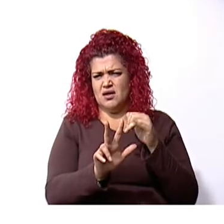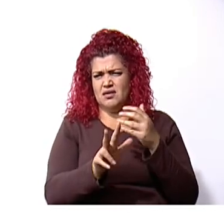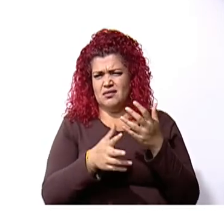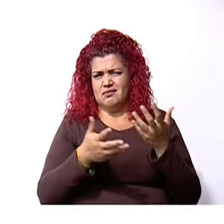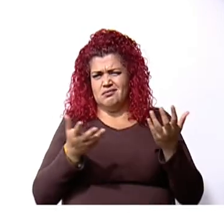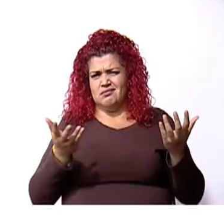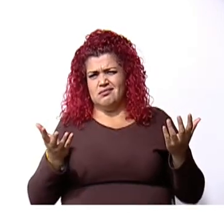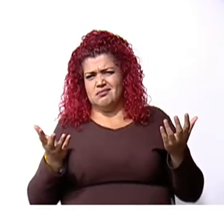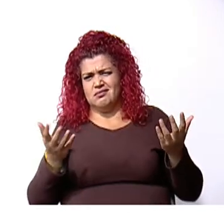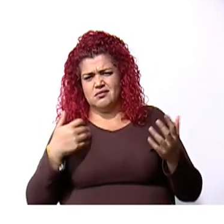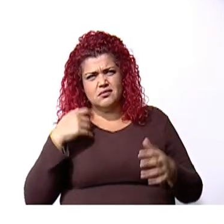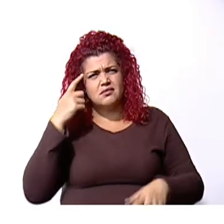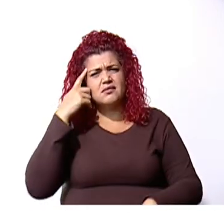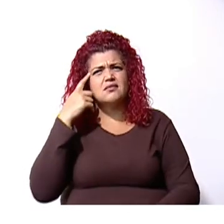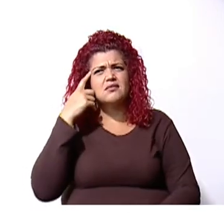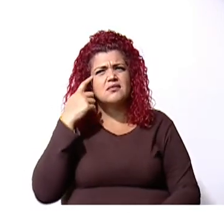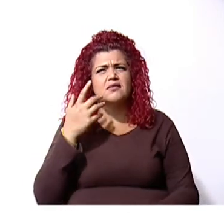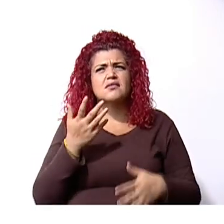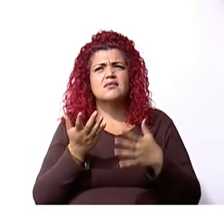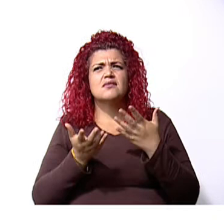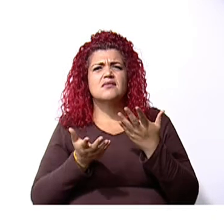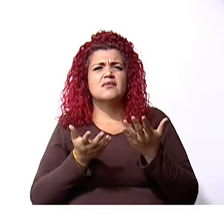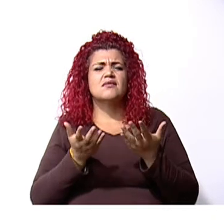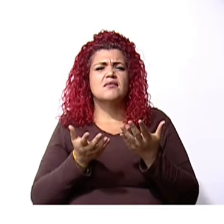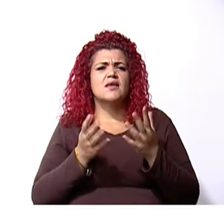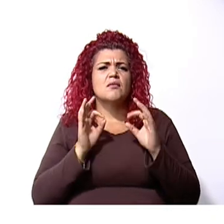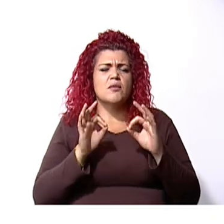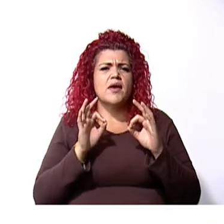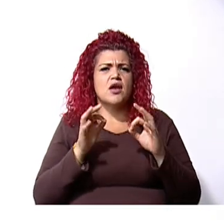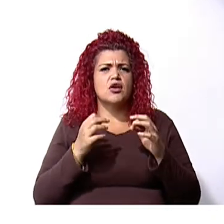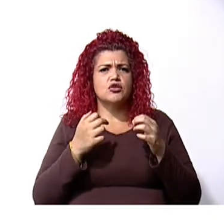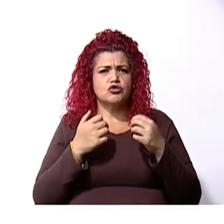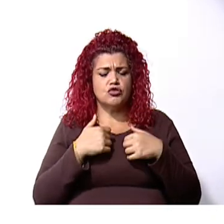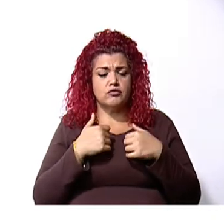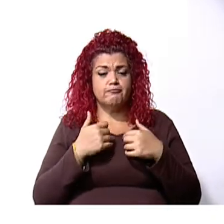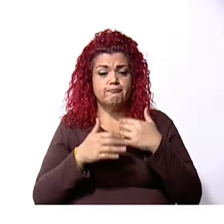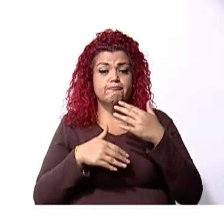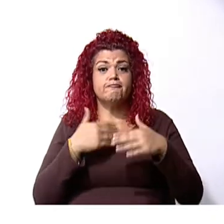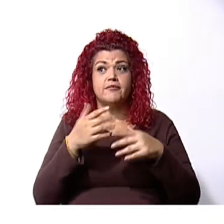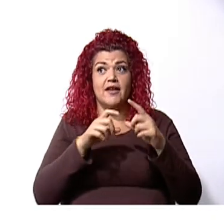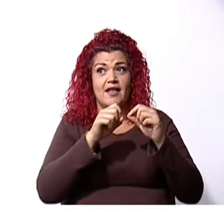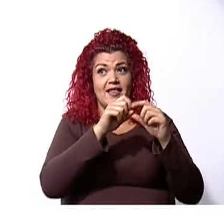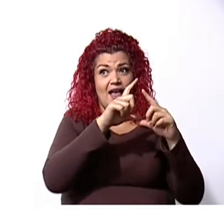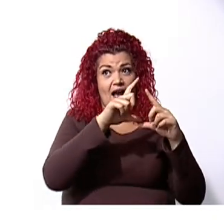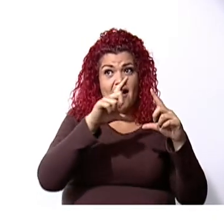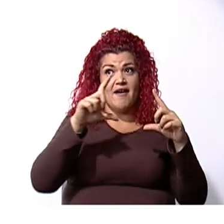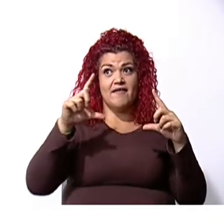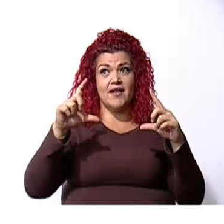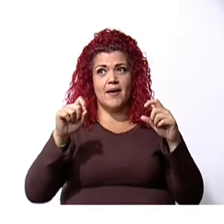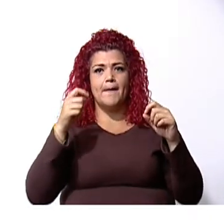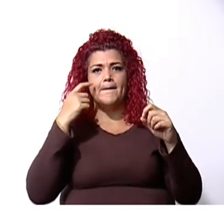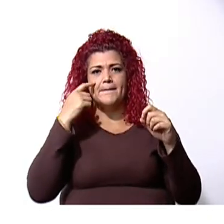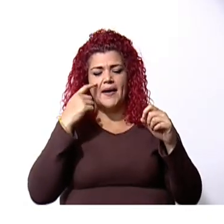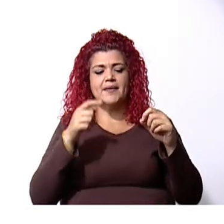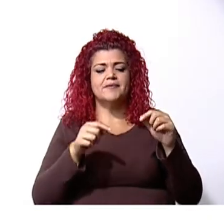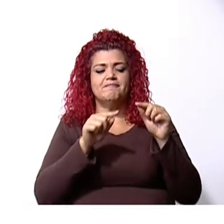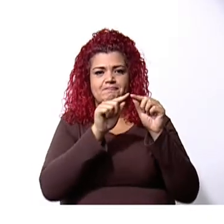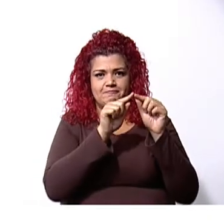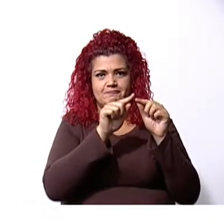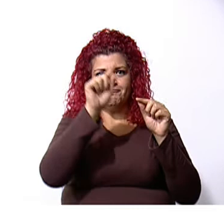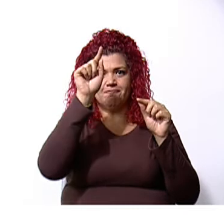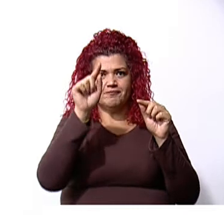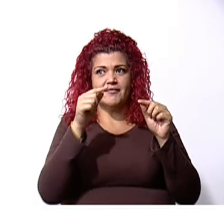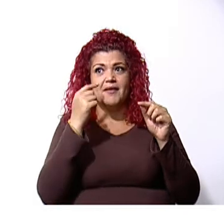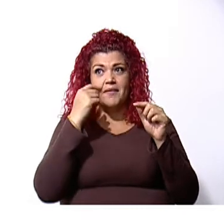Pensemos. Ok. Muy bien, nos vamos a la siguiente tabla. Observemos